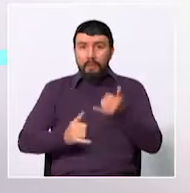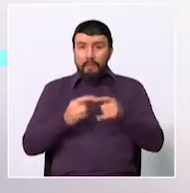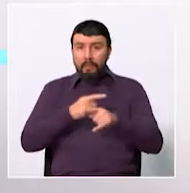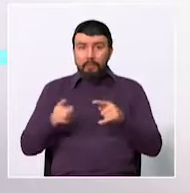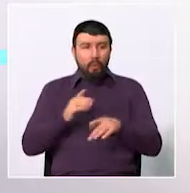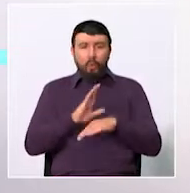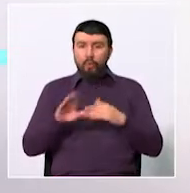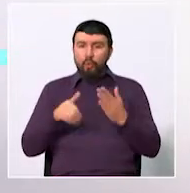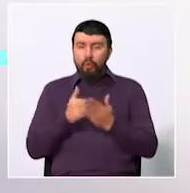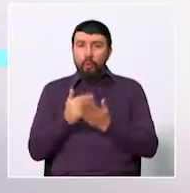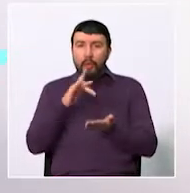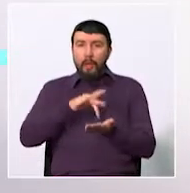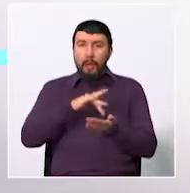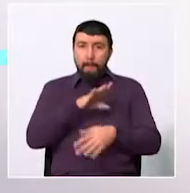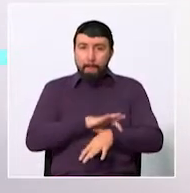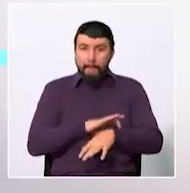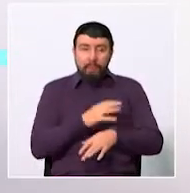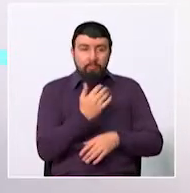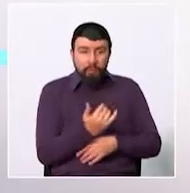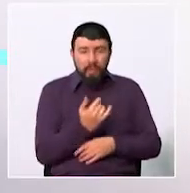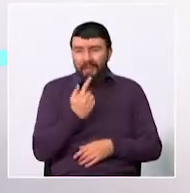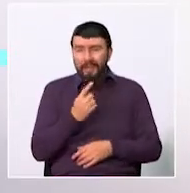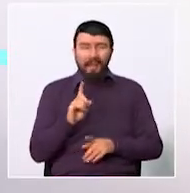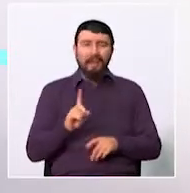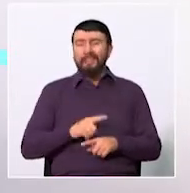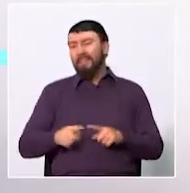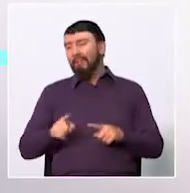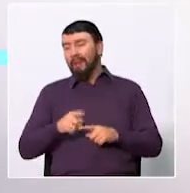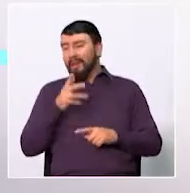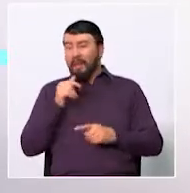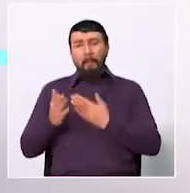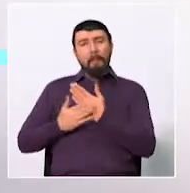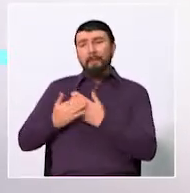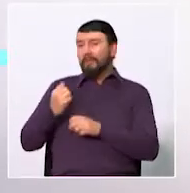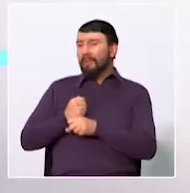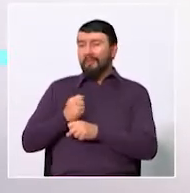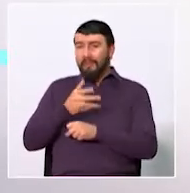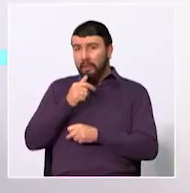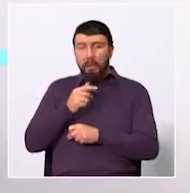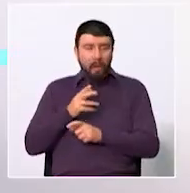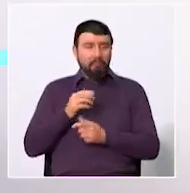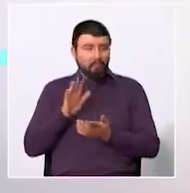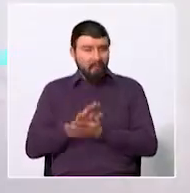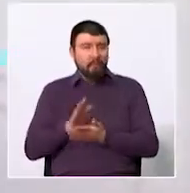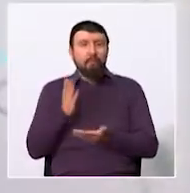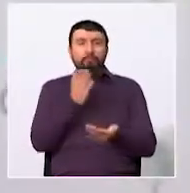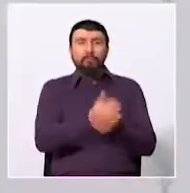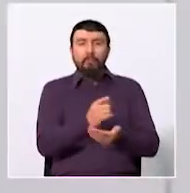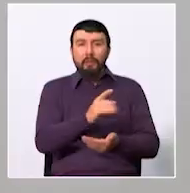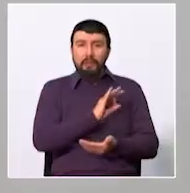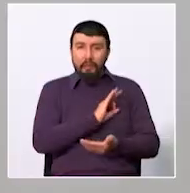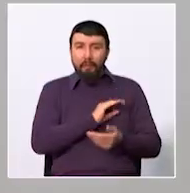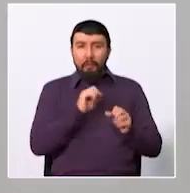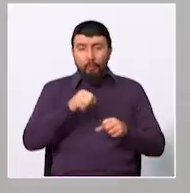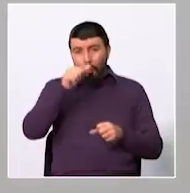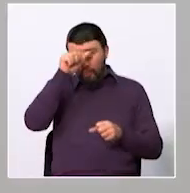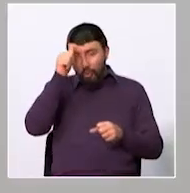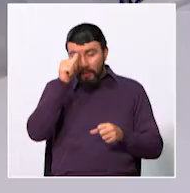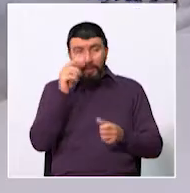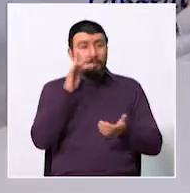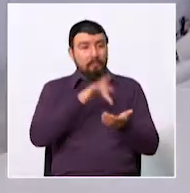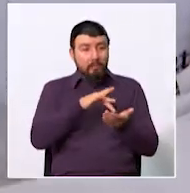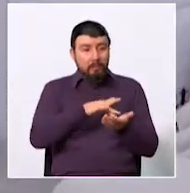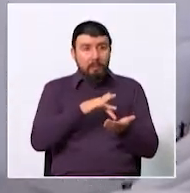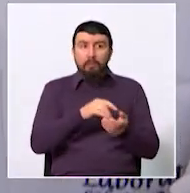médicos para tratar de que la gente diga no es que en semana no puedo no me entra permiso en el trabajo en fin estamos que la disculpa ya no sea el